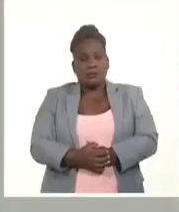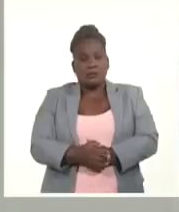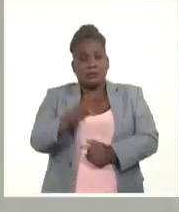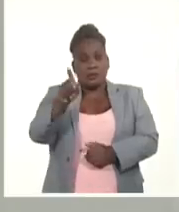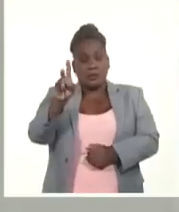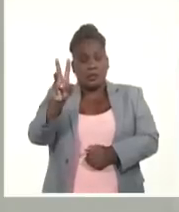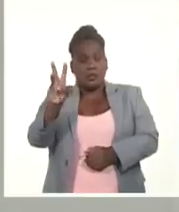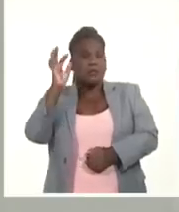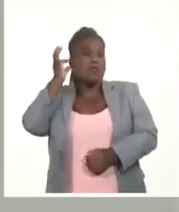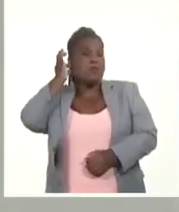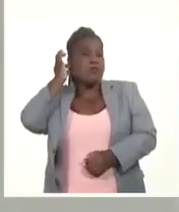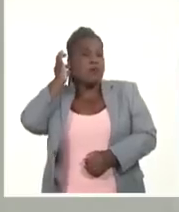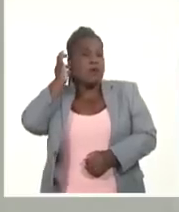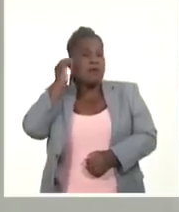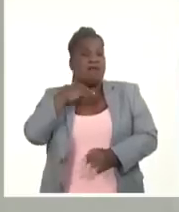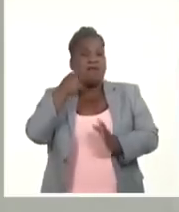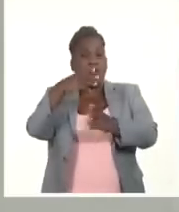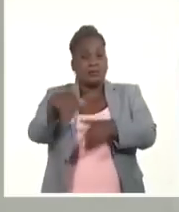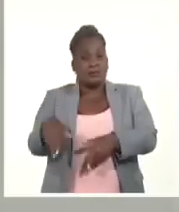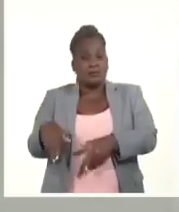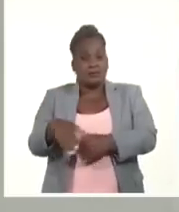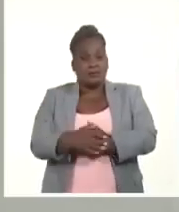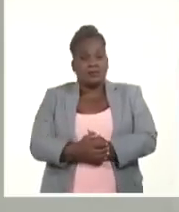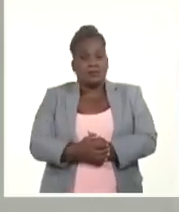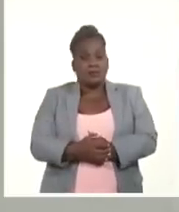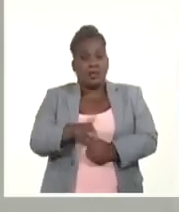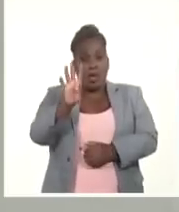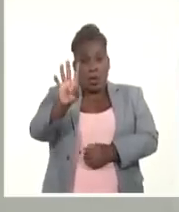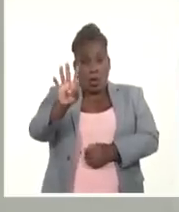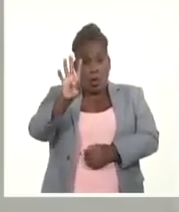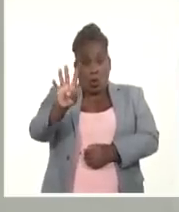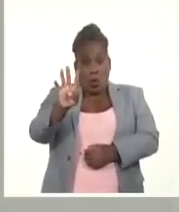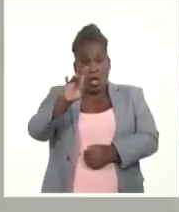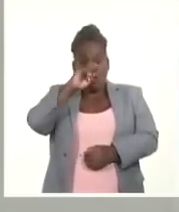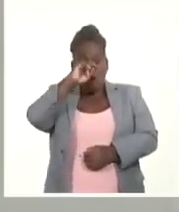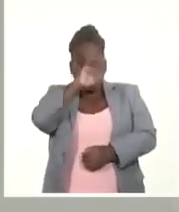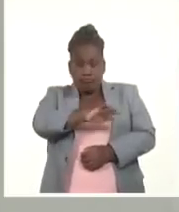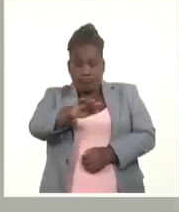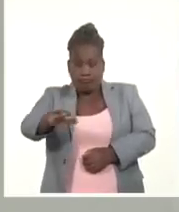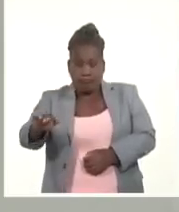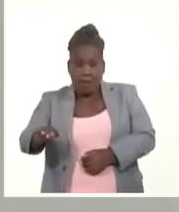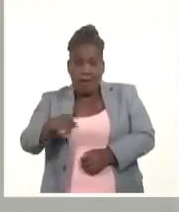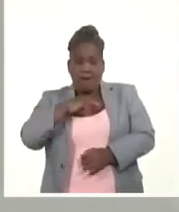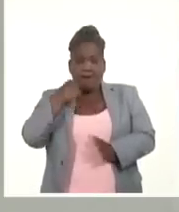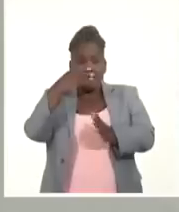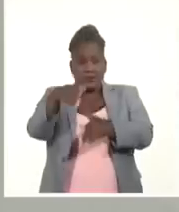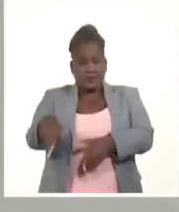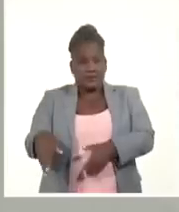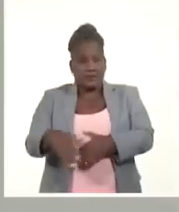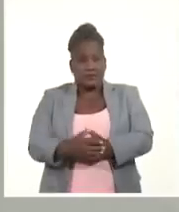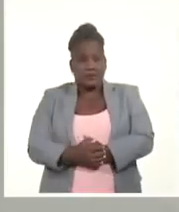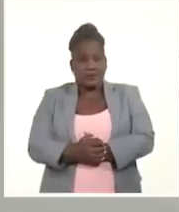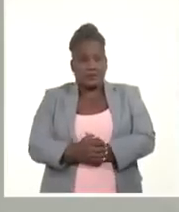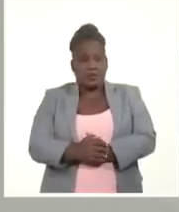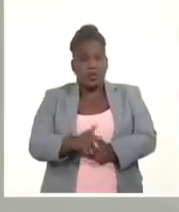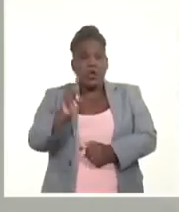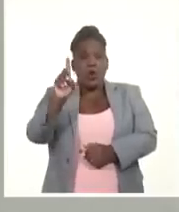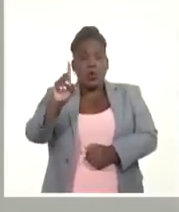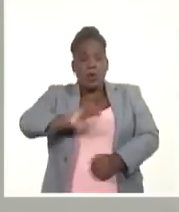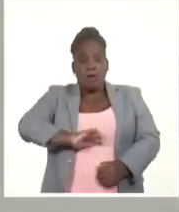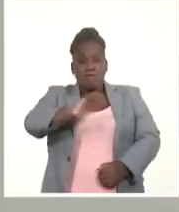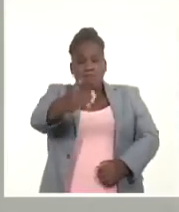13 femeninos. Hay 4 menores de edad, es decir, 4 niños fallecidos, una